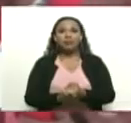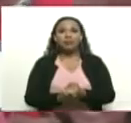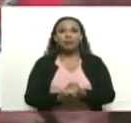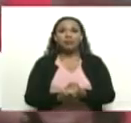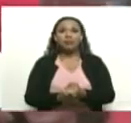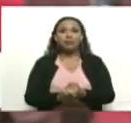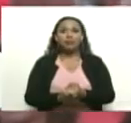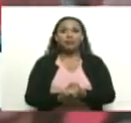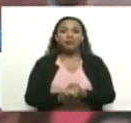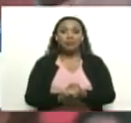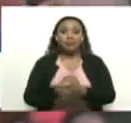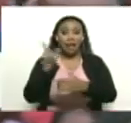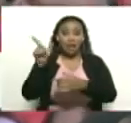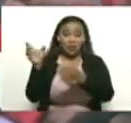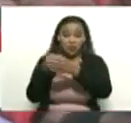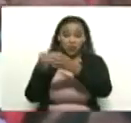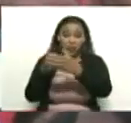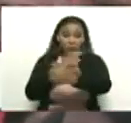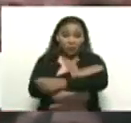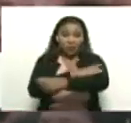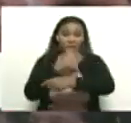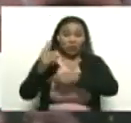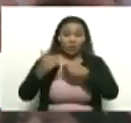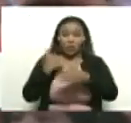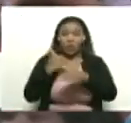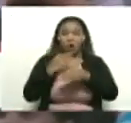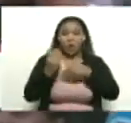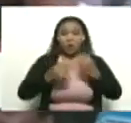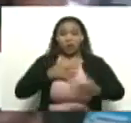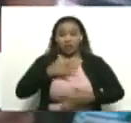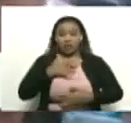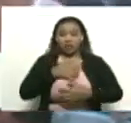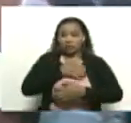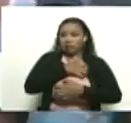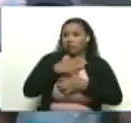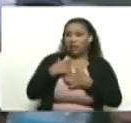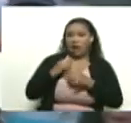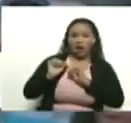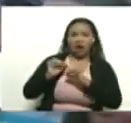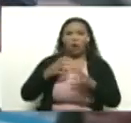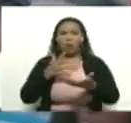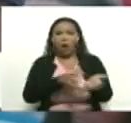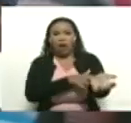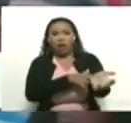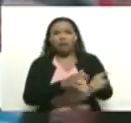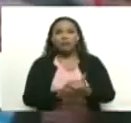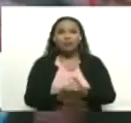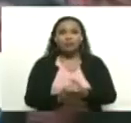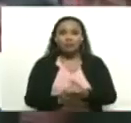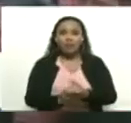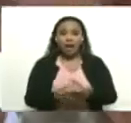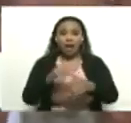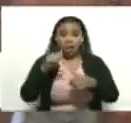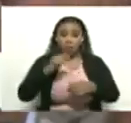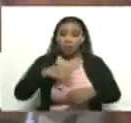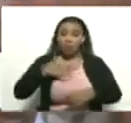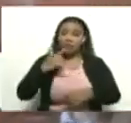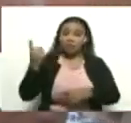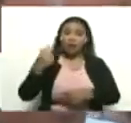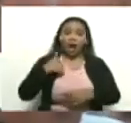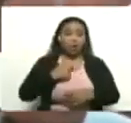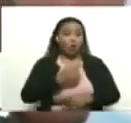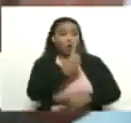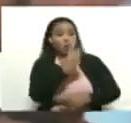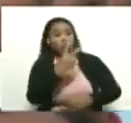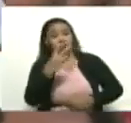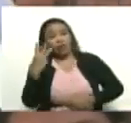Le dio picazón. Ah, pero ellos sí pueden decir, esta es la salida 1, 2 y 3. ¿Cuándo